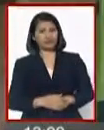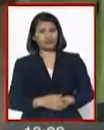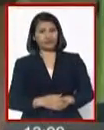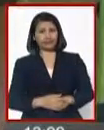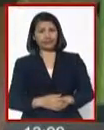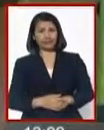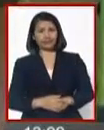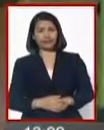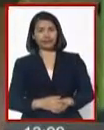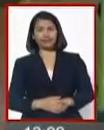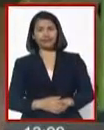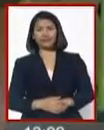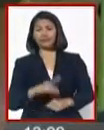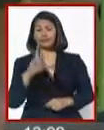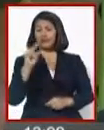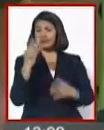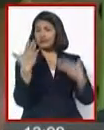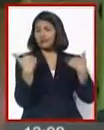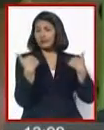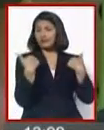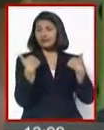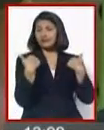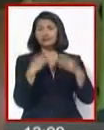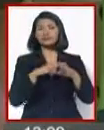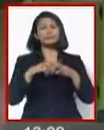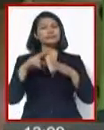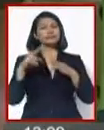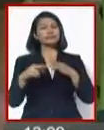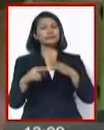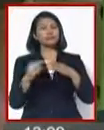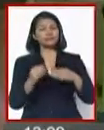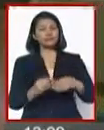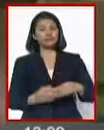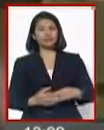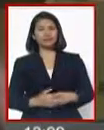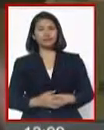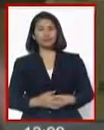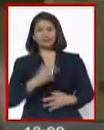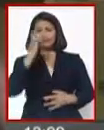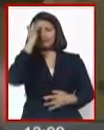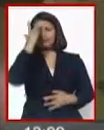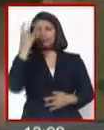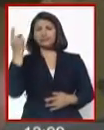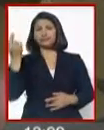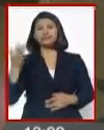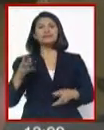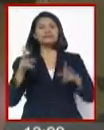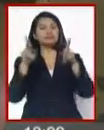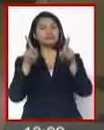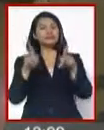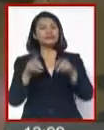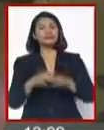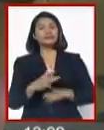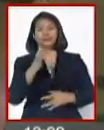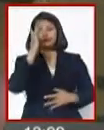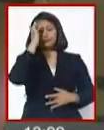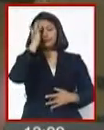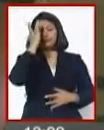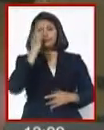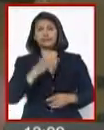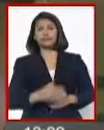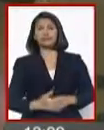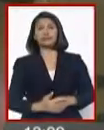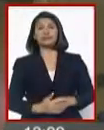este tema. Para no llegar a esta situación de rabia en humanos, la enfermedad rabia en